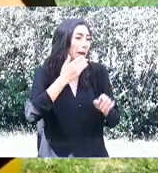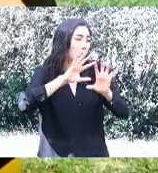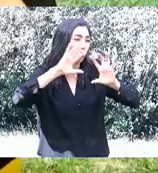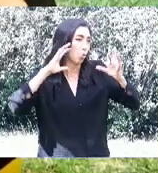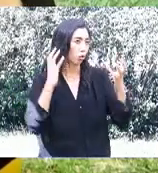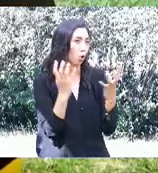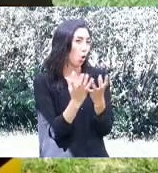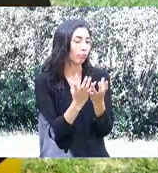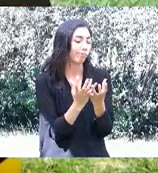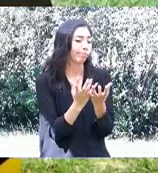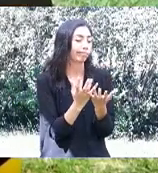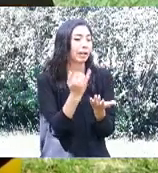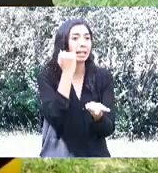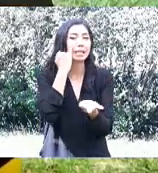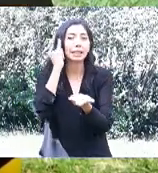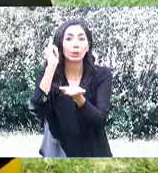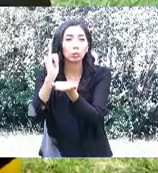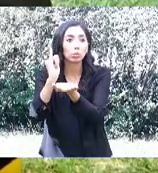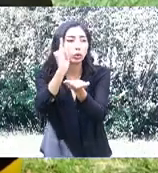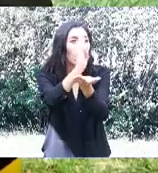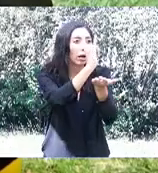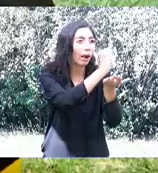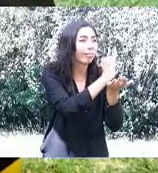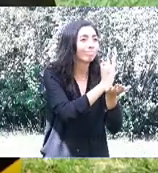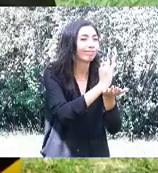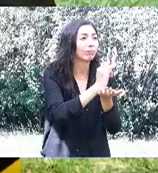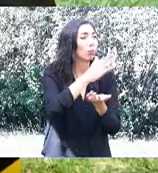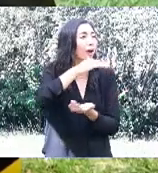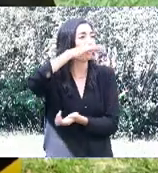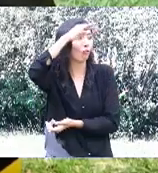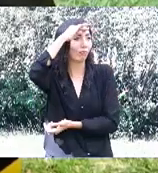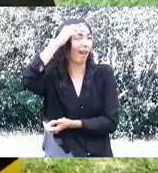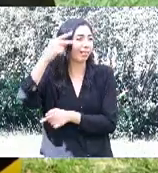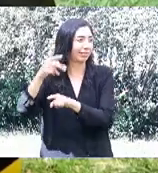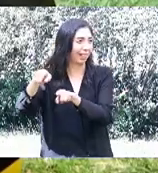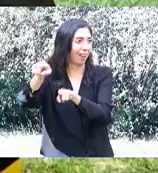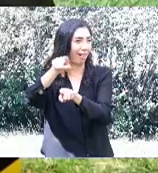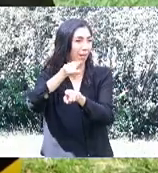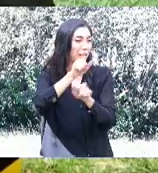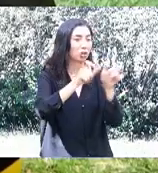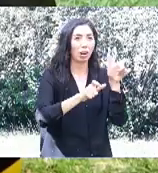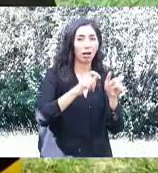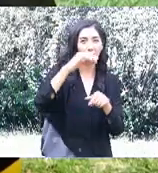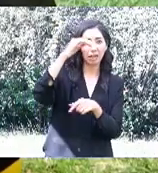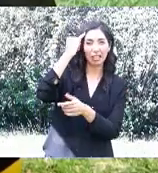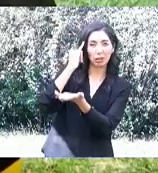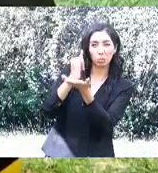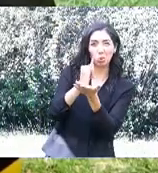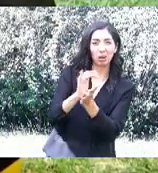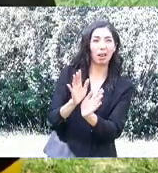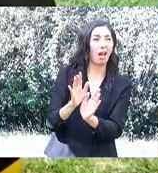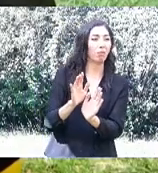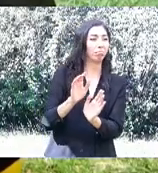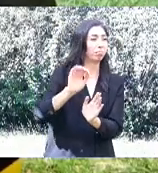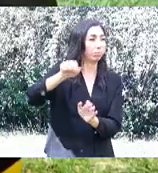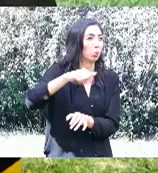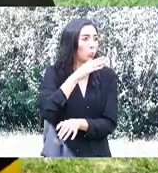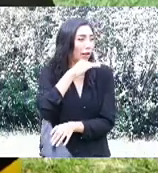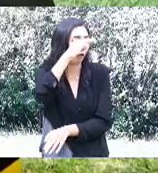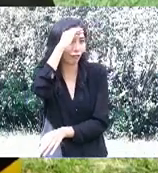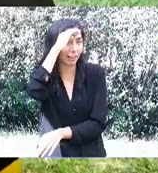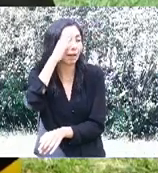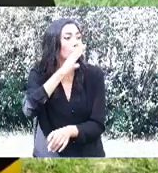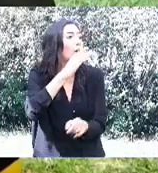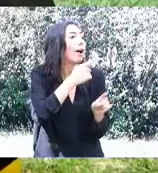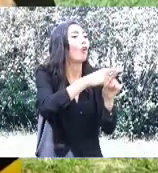eh donde las instituciones han decaído la credibilidad ha decaído por tanto las personas ya no creen en eso no creen la en lo más formal buscan